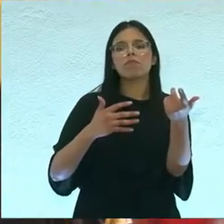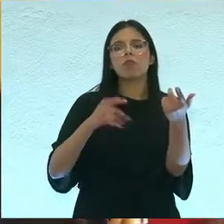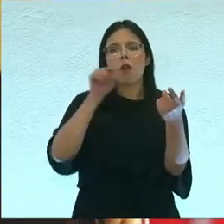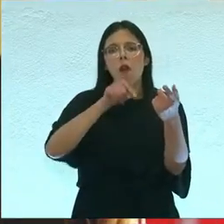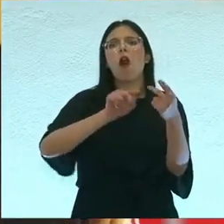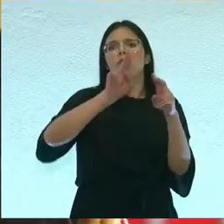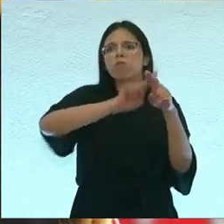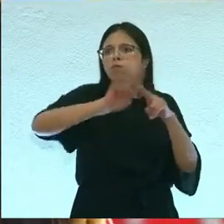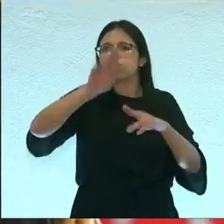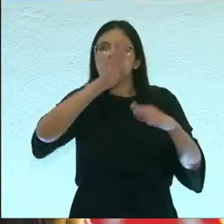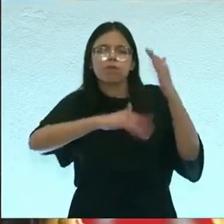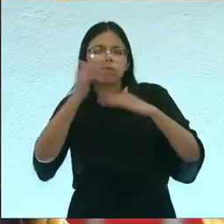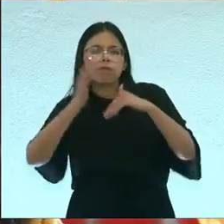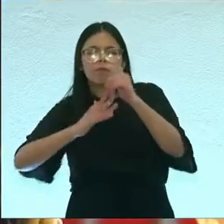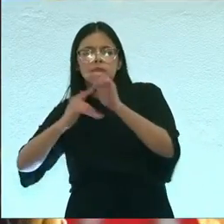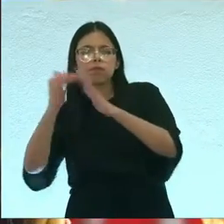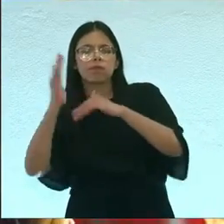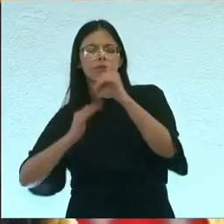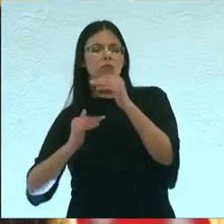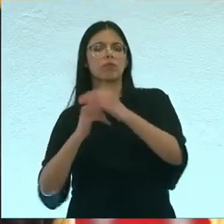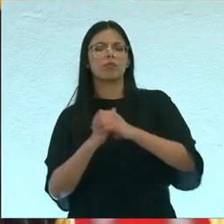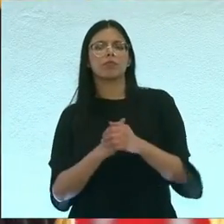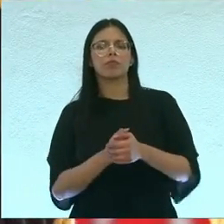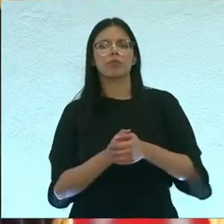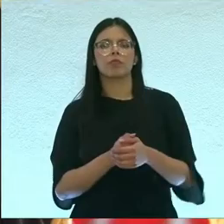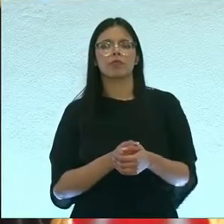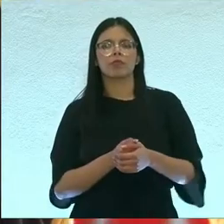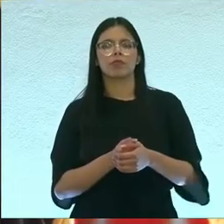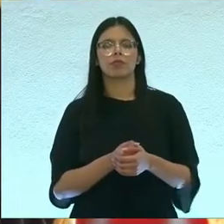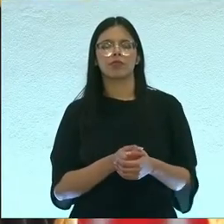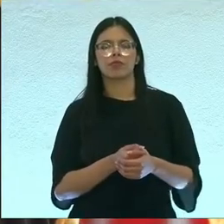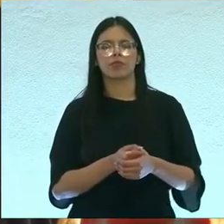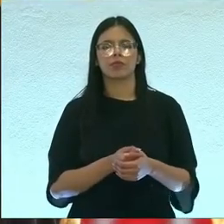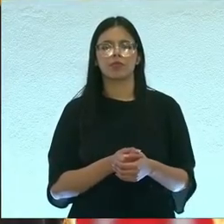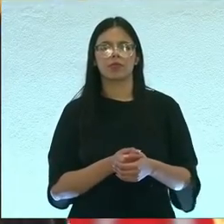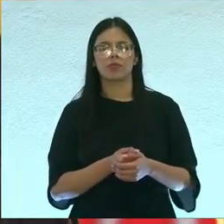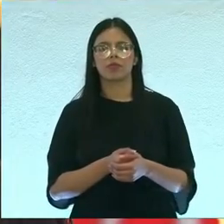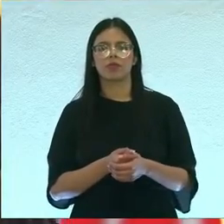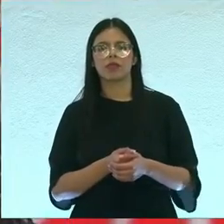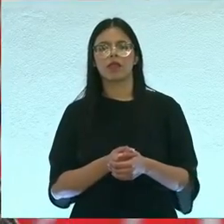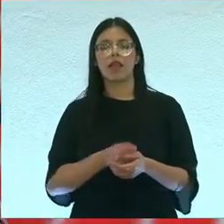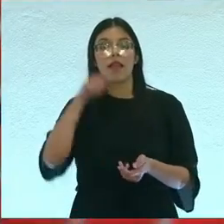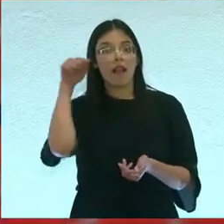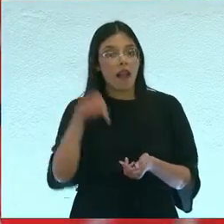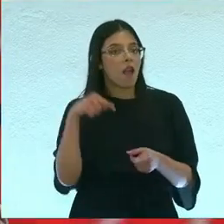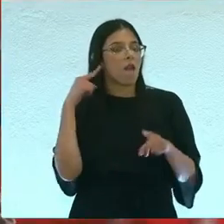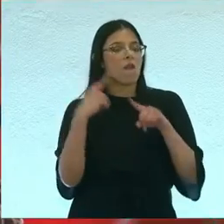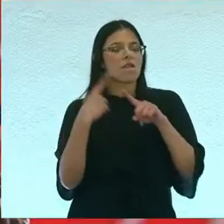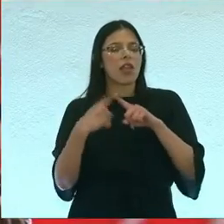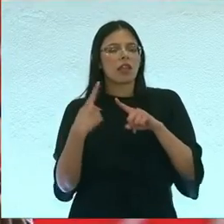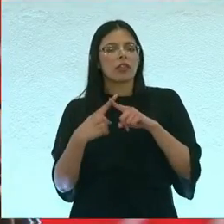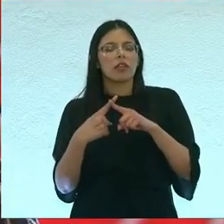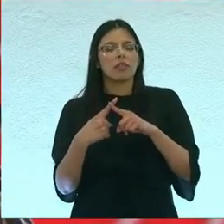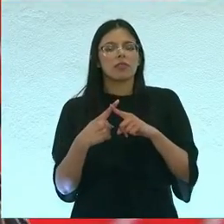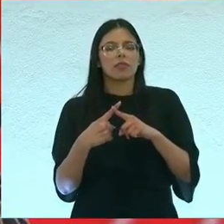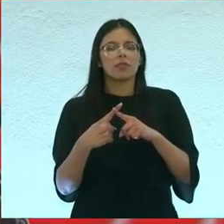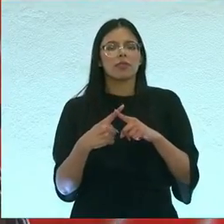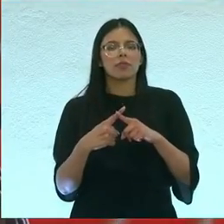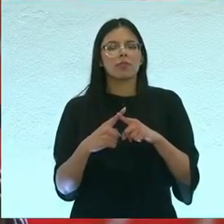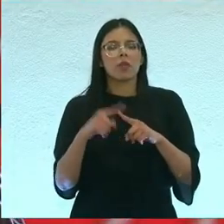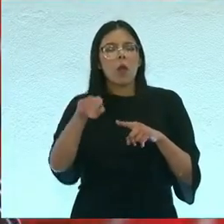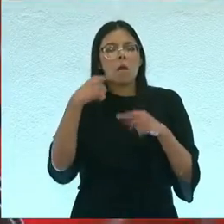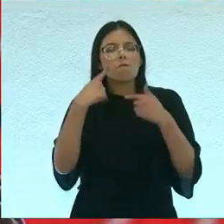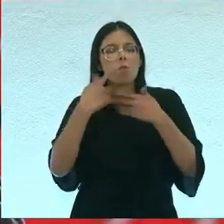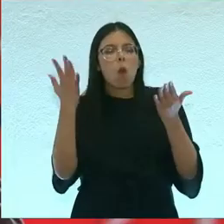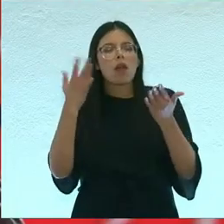construyendo parte de los vehículos parece desarrollo y esta fiesta que